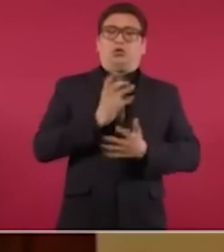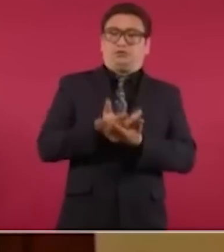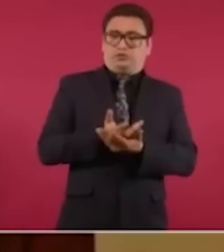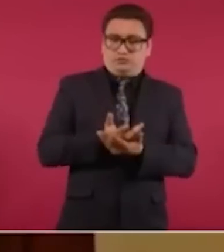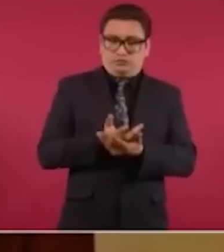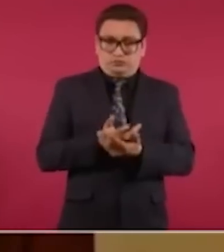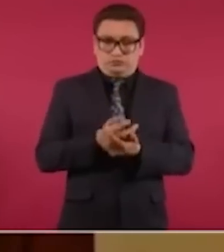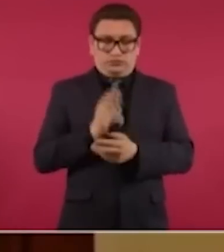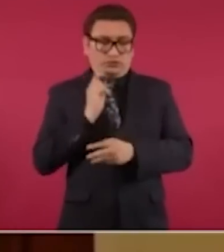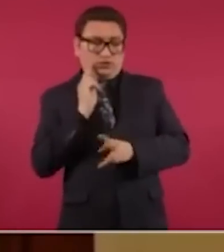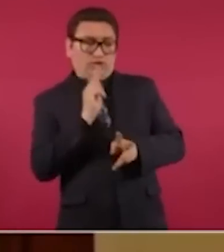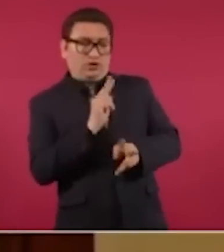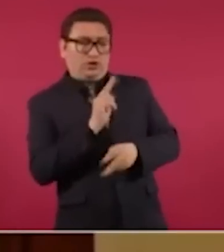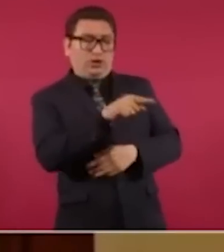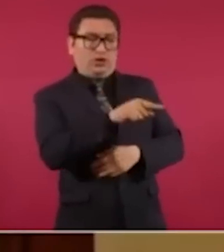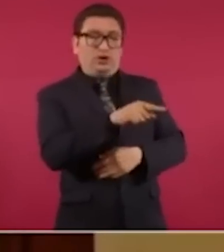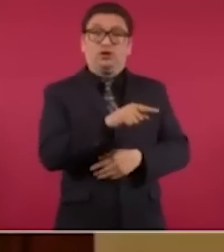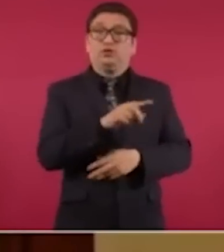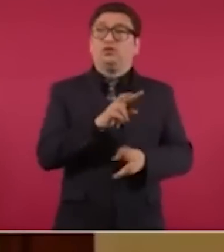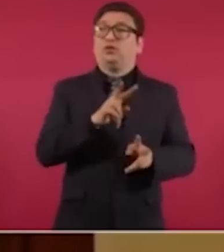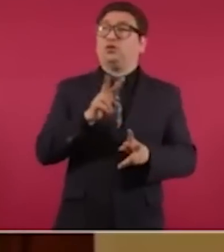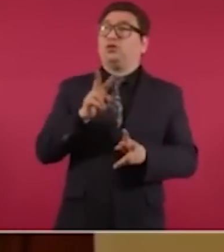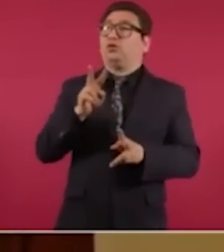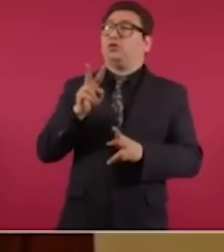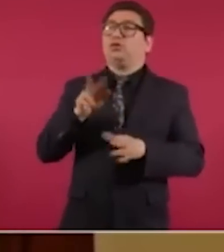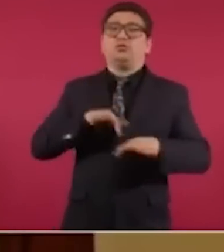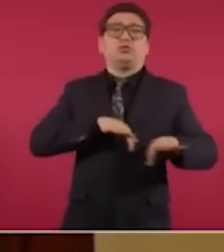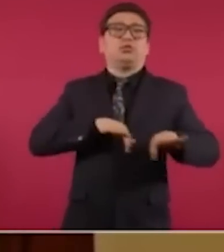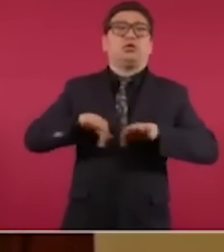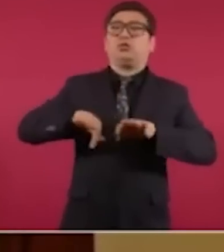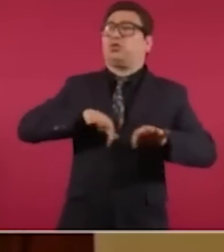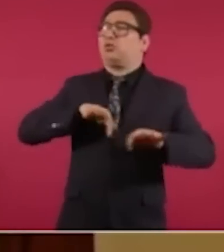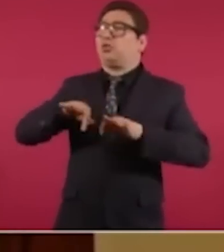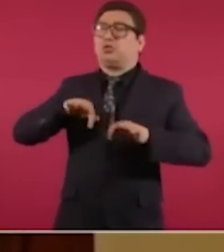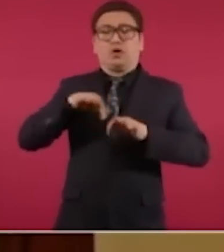que bella es la vida con el trabajo realizado